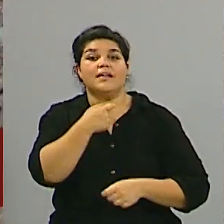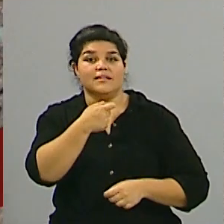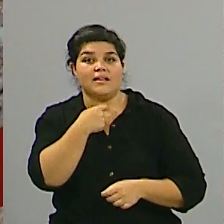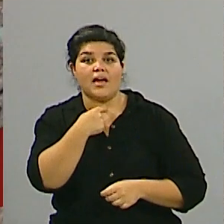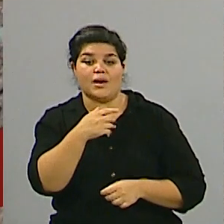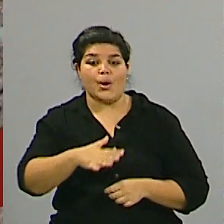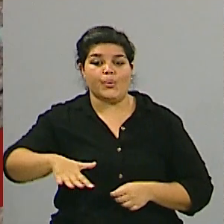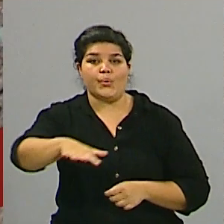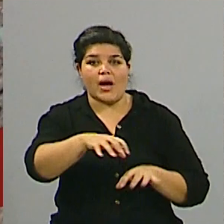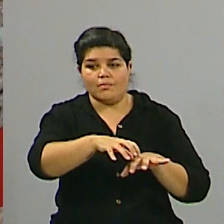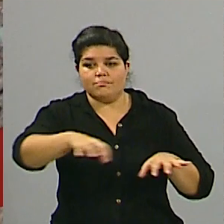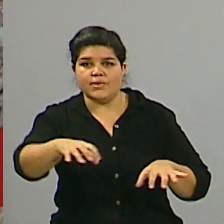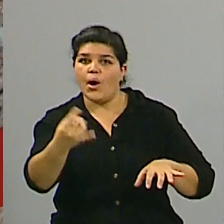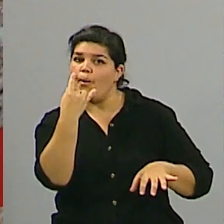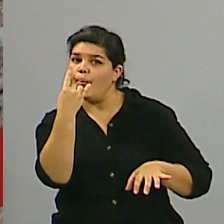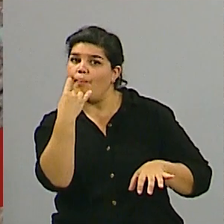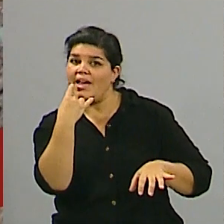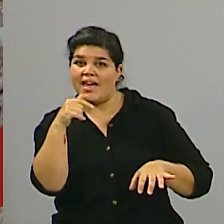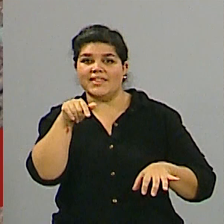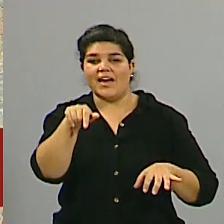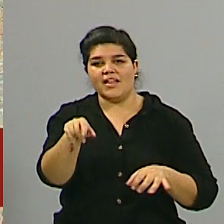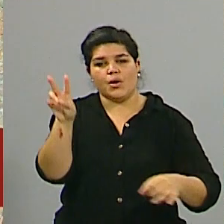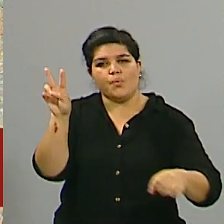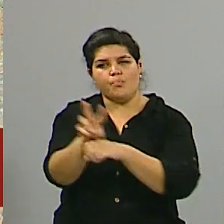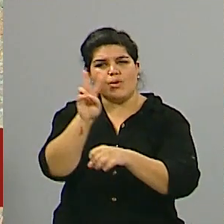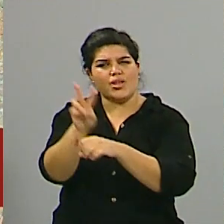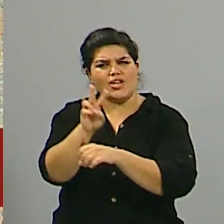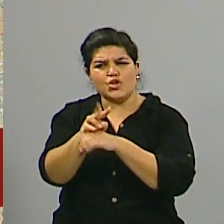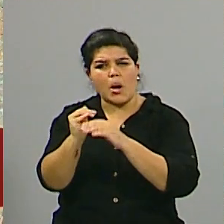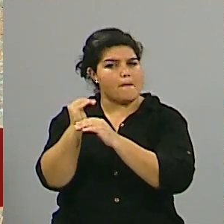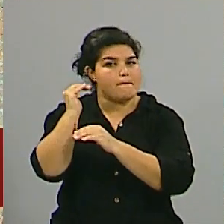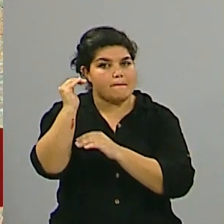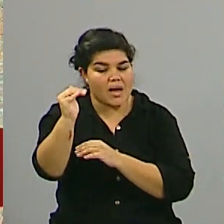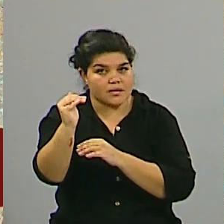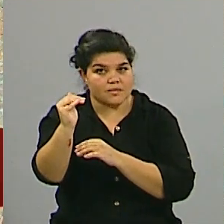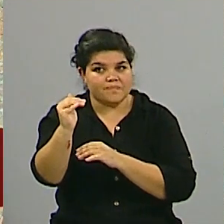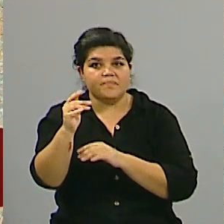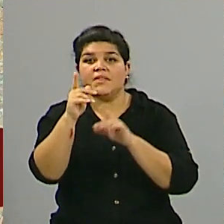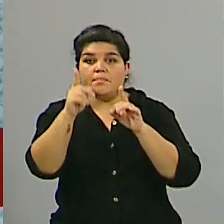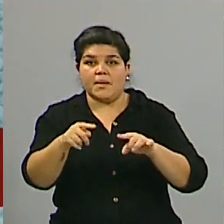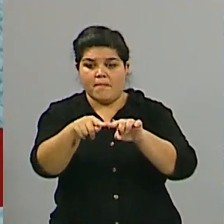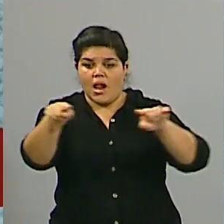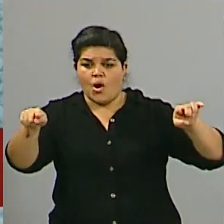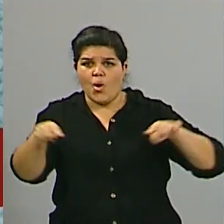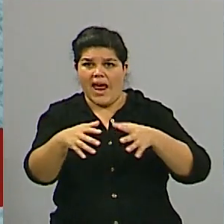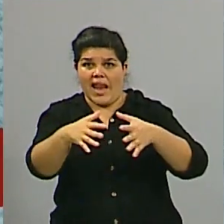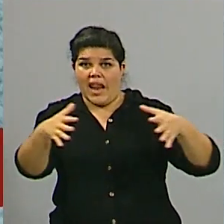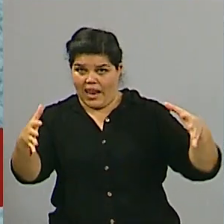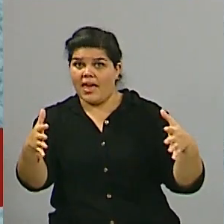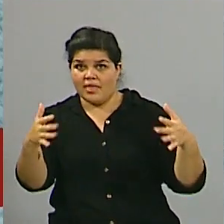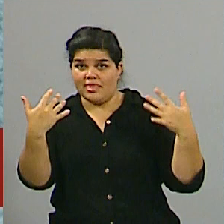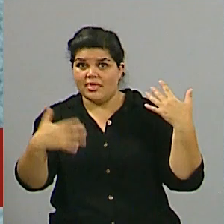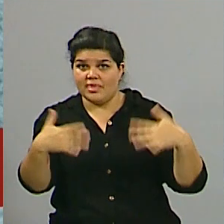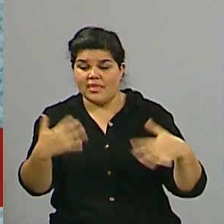protección a un sector de esa zona de Uspallata, de una zona de Uspallata. Son varias hectáreas y se viene trabajando con